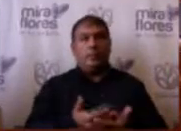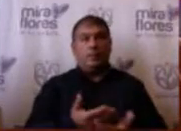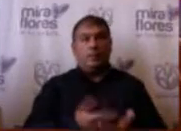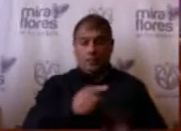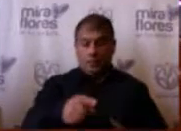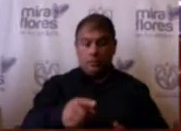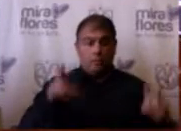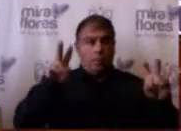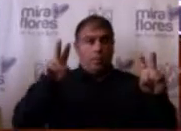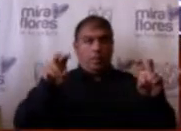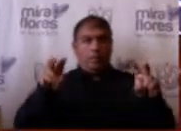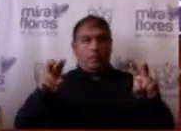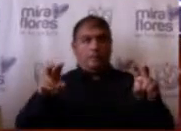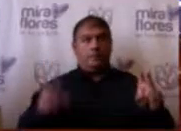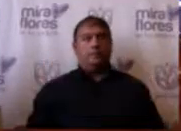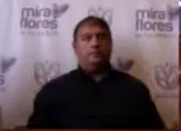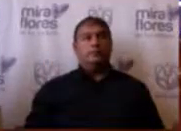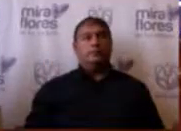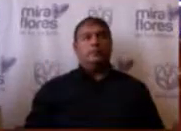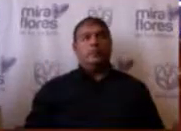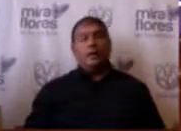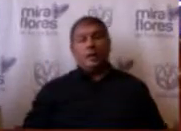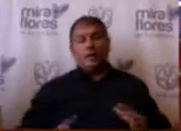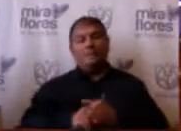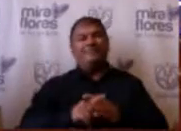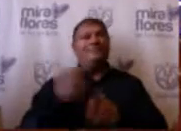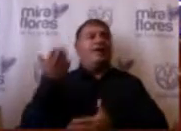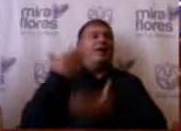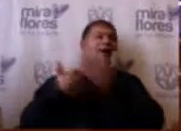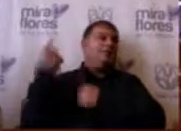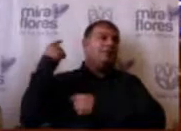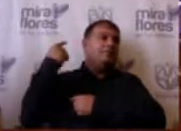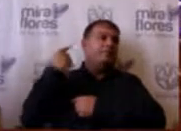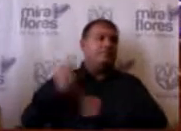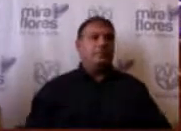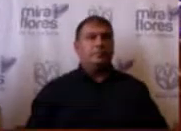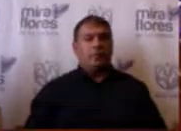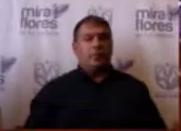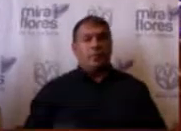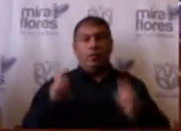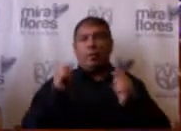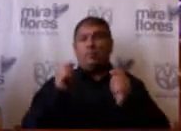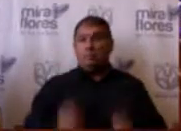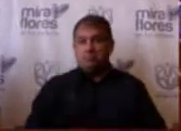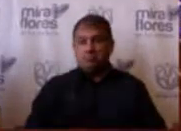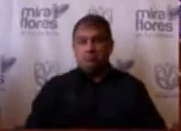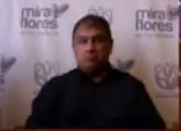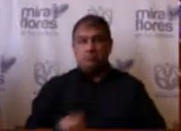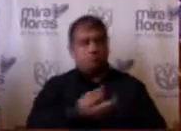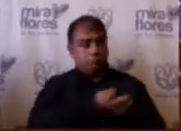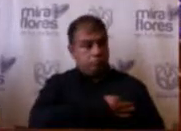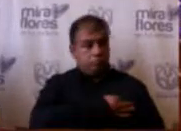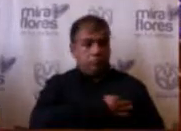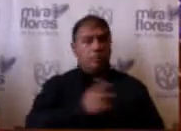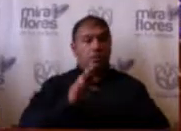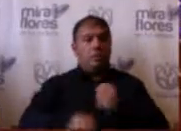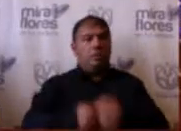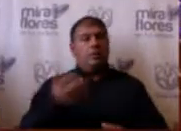esto es un tema que surgió el año pasado una premiación que viene del año pasado